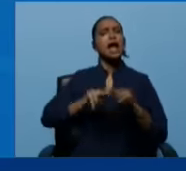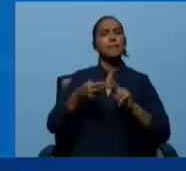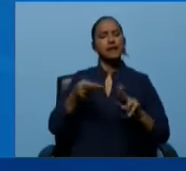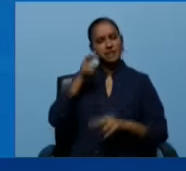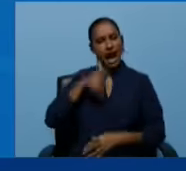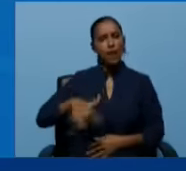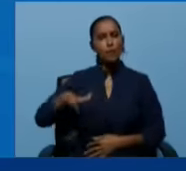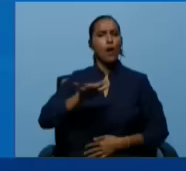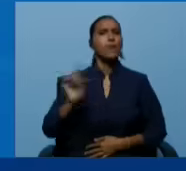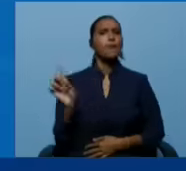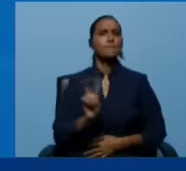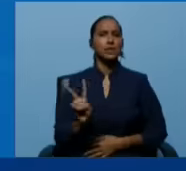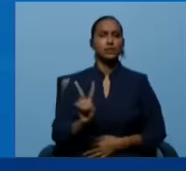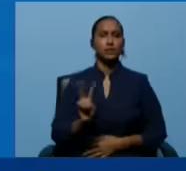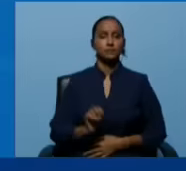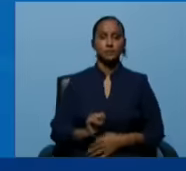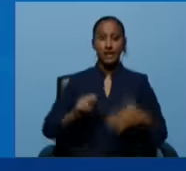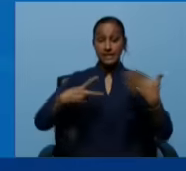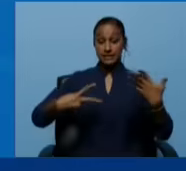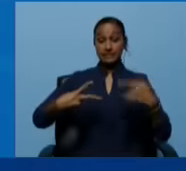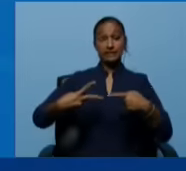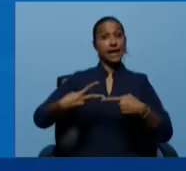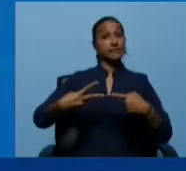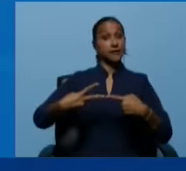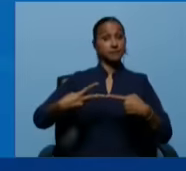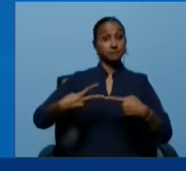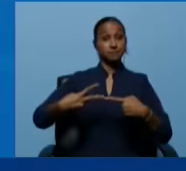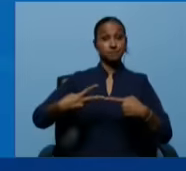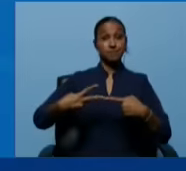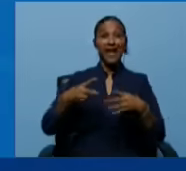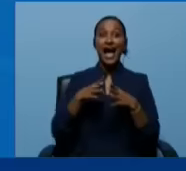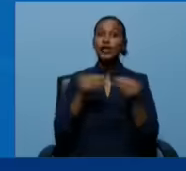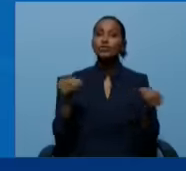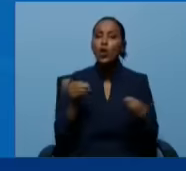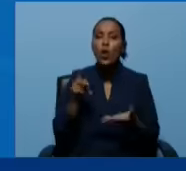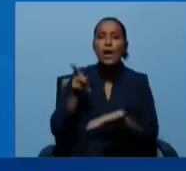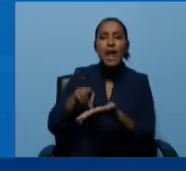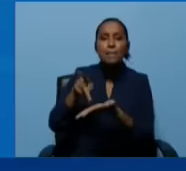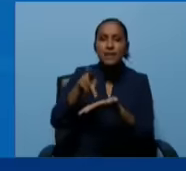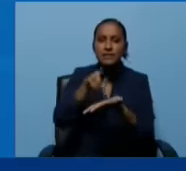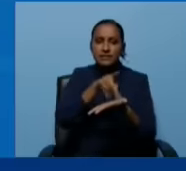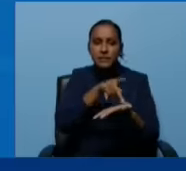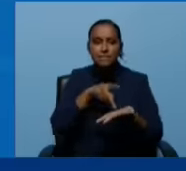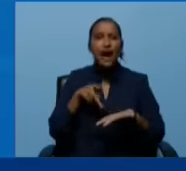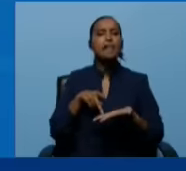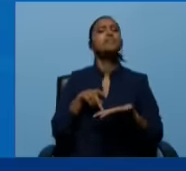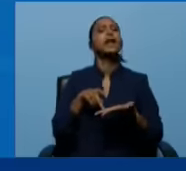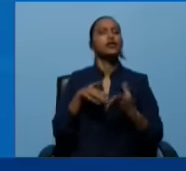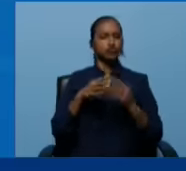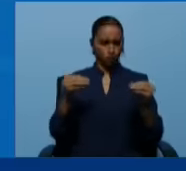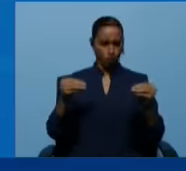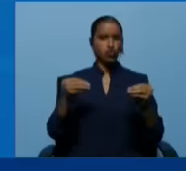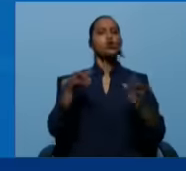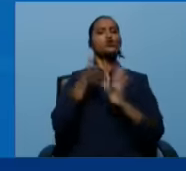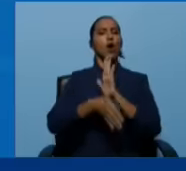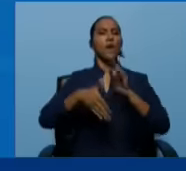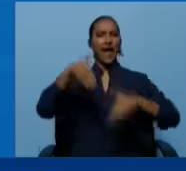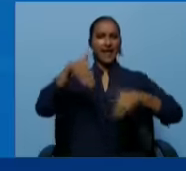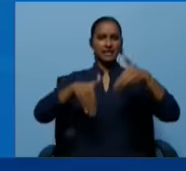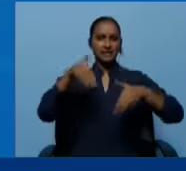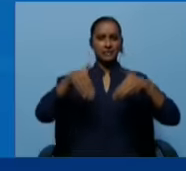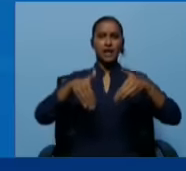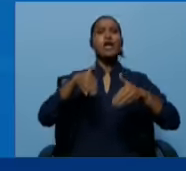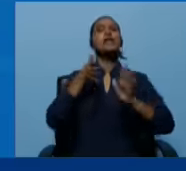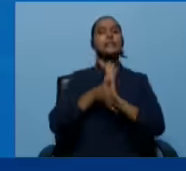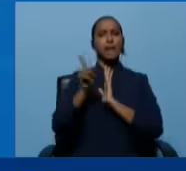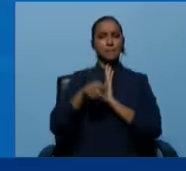venezolano. 7. A todos los participantes de la contienda electoral que comparecieron ante el Tribunal Supremo